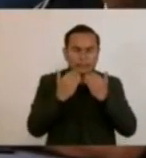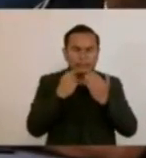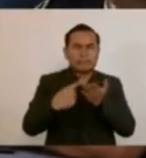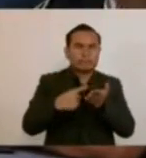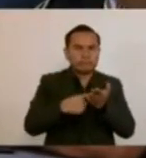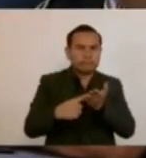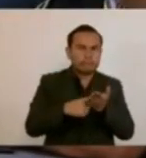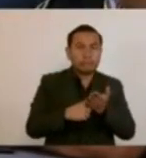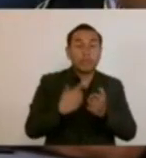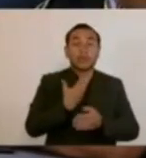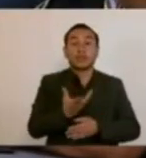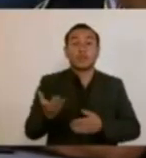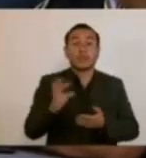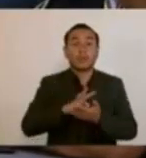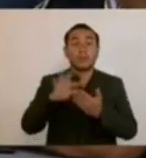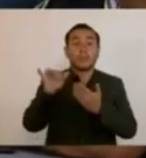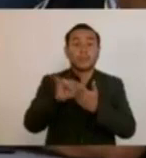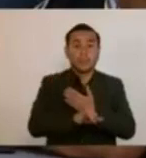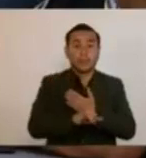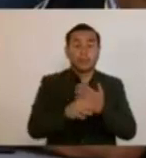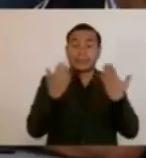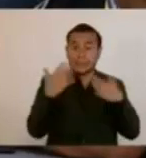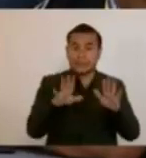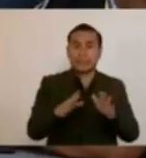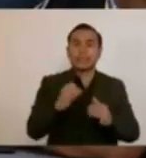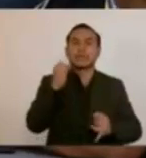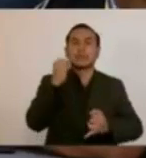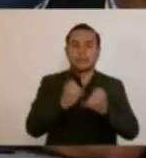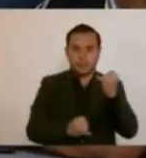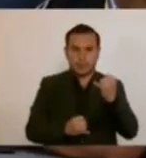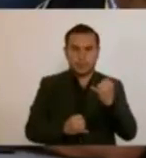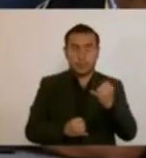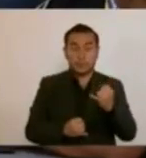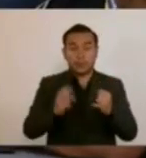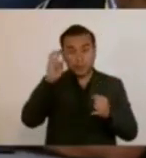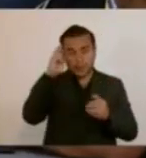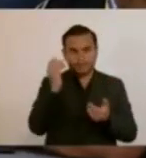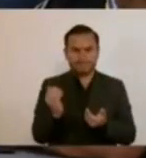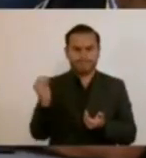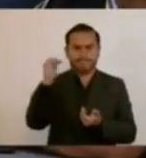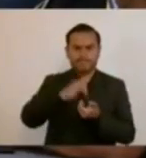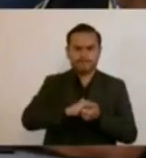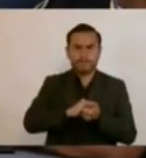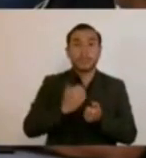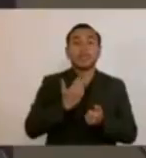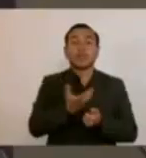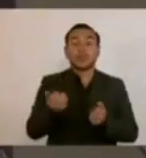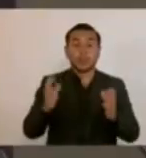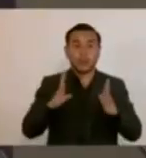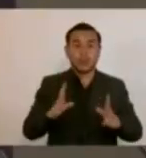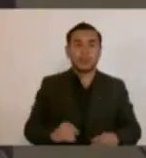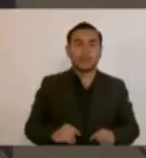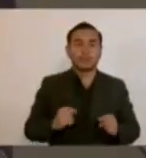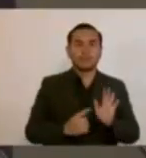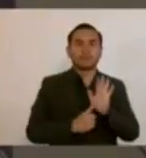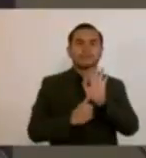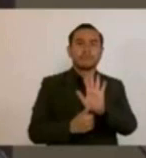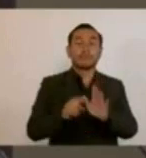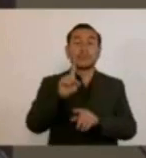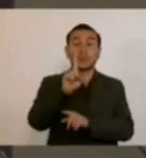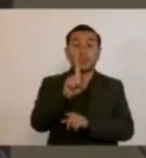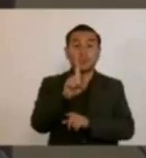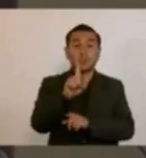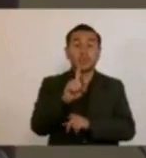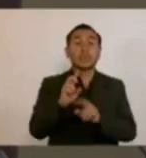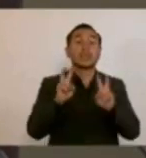los proyectos que tengan en carpeta terminada. Vamos a unir todos esos, más todos los proyectos que el gobierno tiene, y vamos a presentar un solo paquete